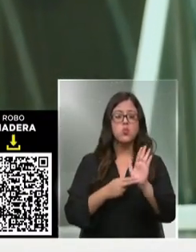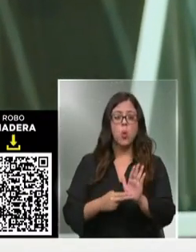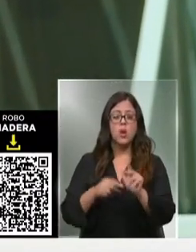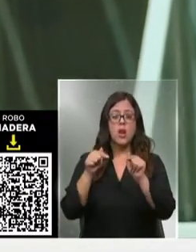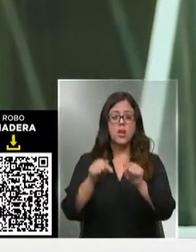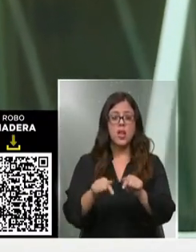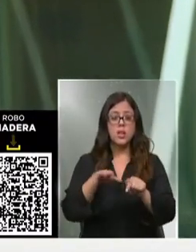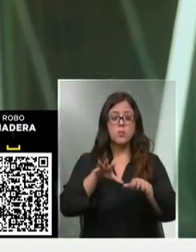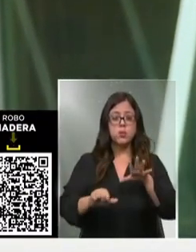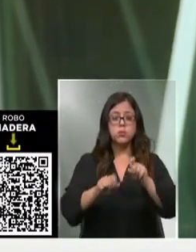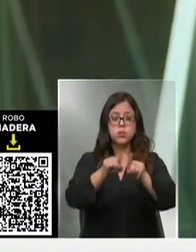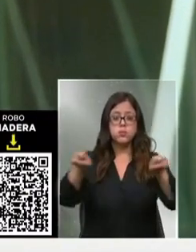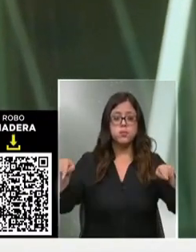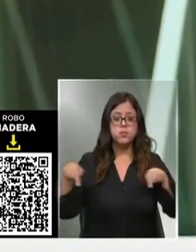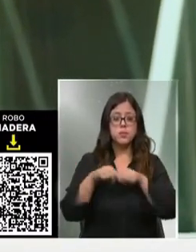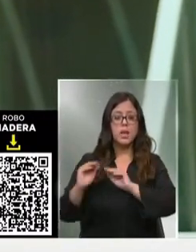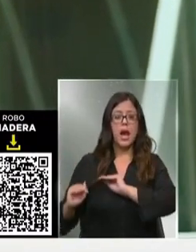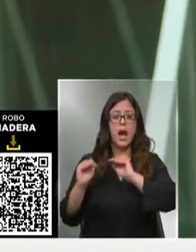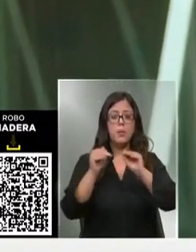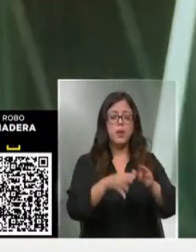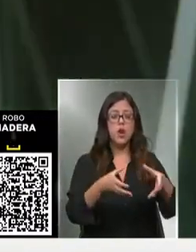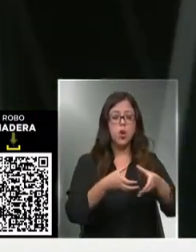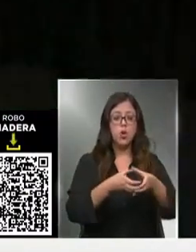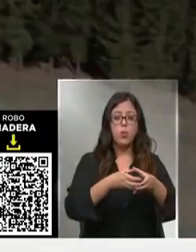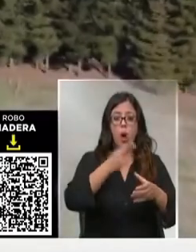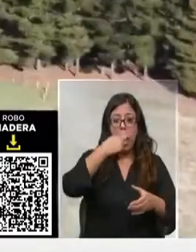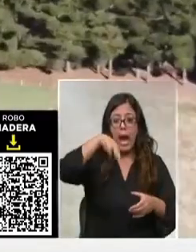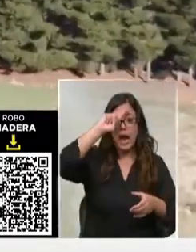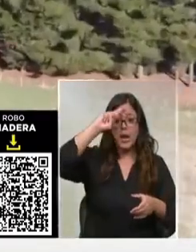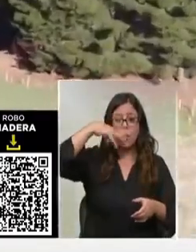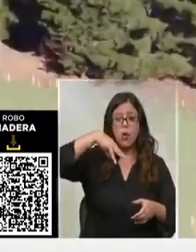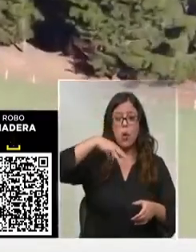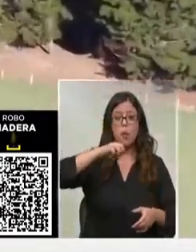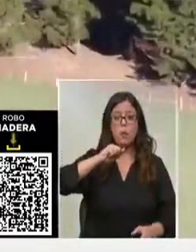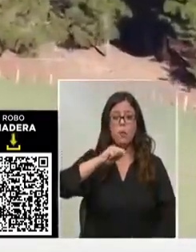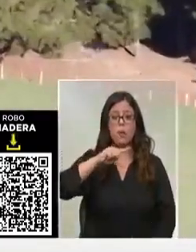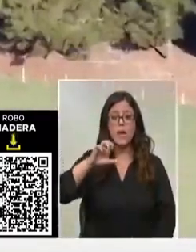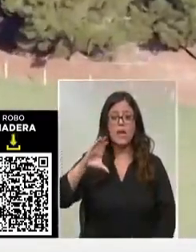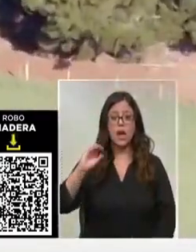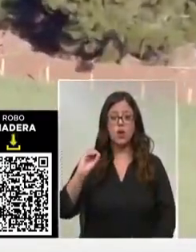esta ocupación estaba siendo apoyada por la coordinadora Arauco Malleco.